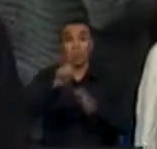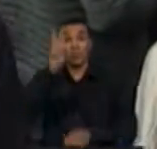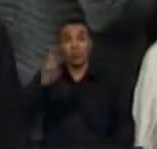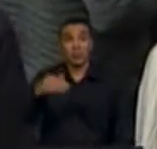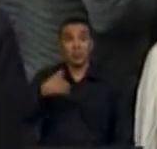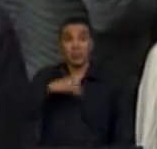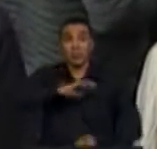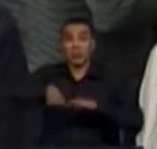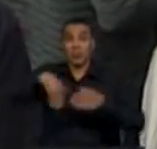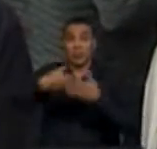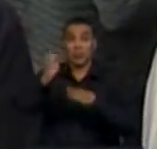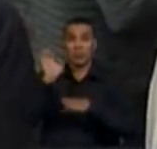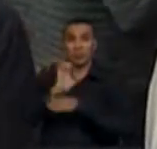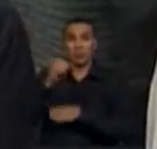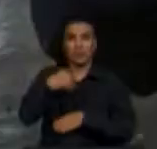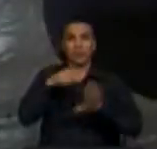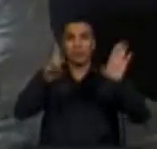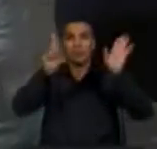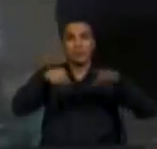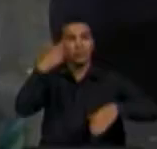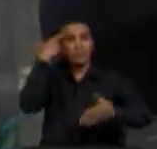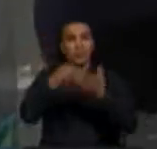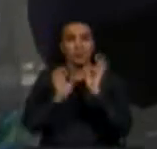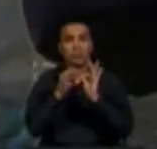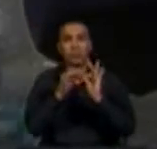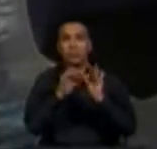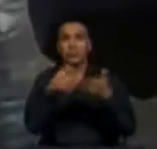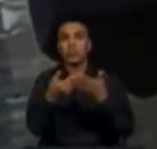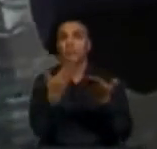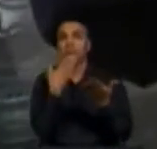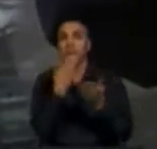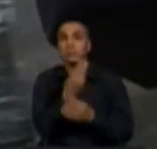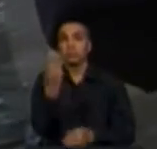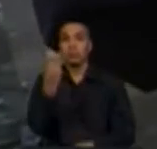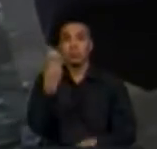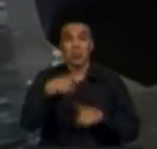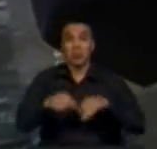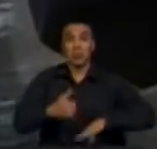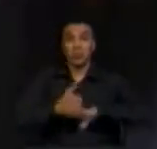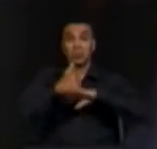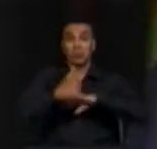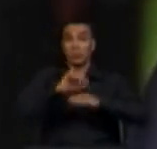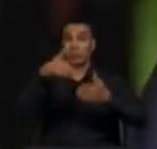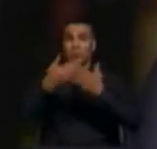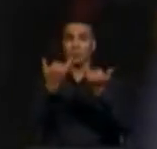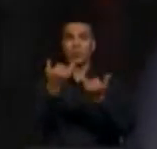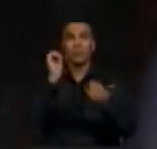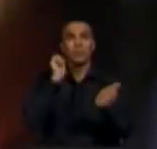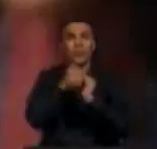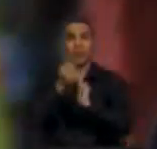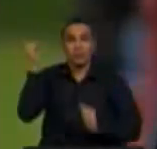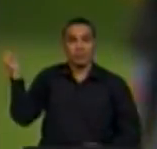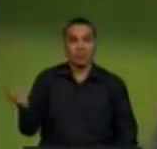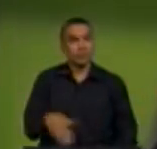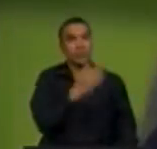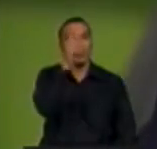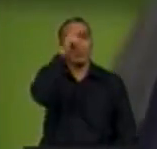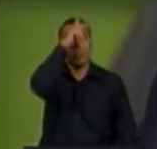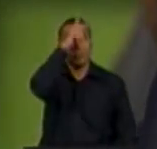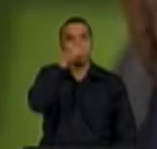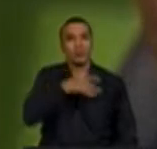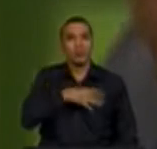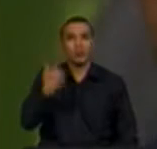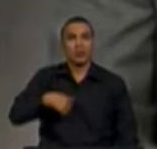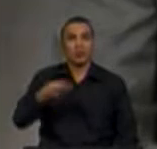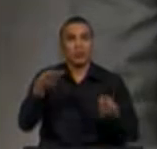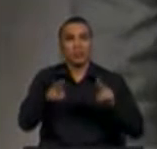venezolanos que ya están en Ecuador tienen 6 meses para regular su situación, pero según las autoridades, la mayoría está de tránsito a países como Perú, Chile y